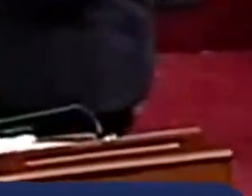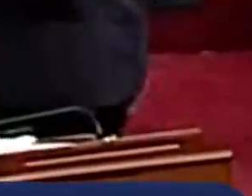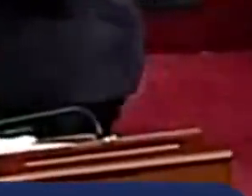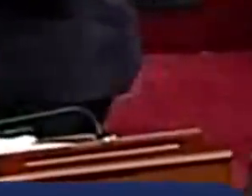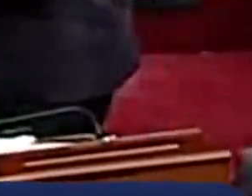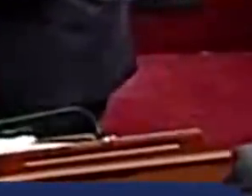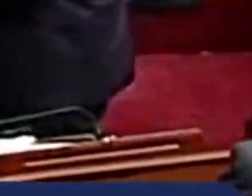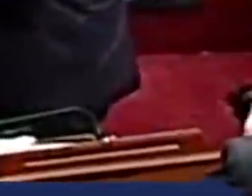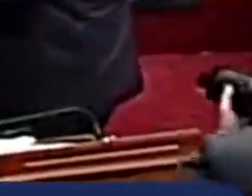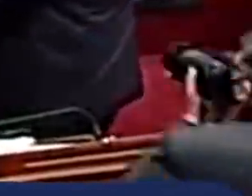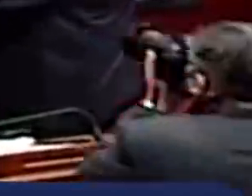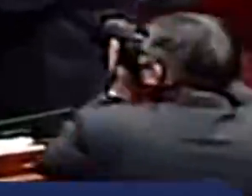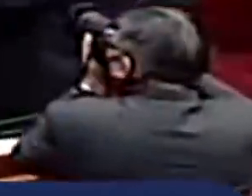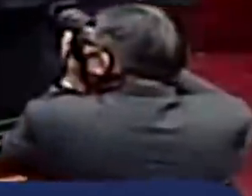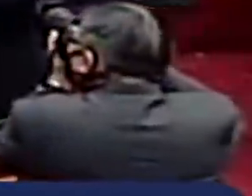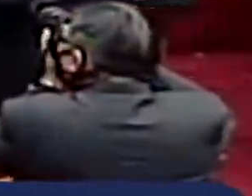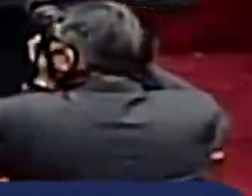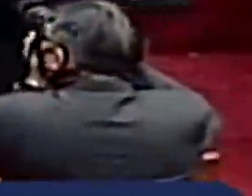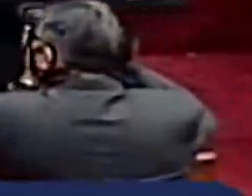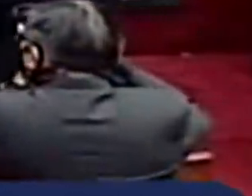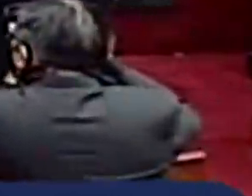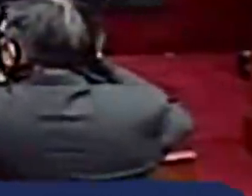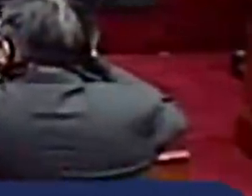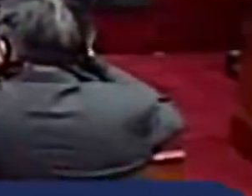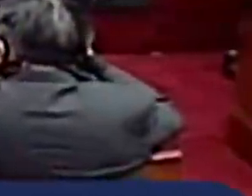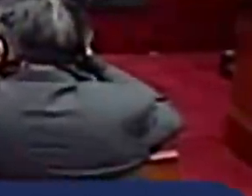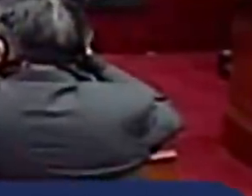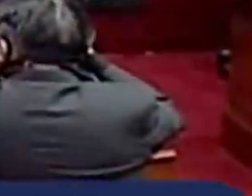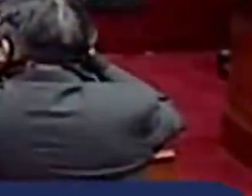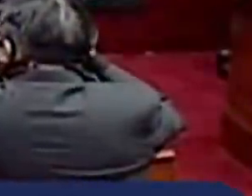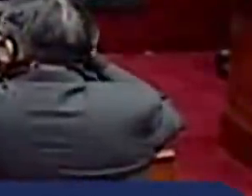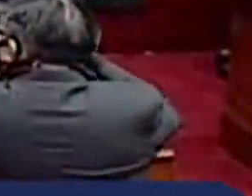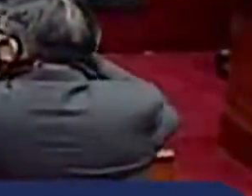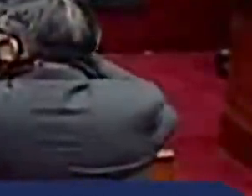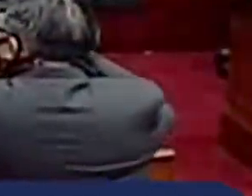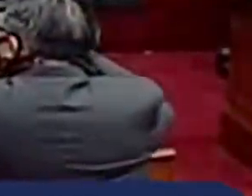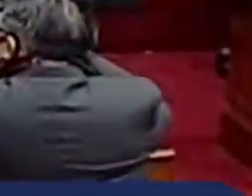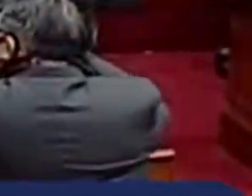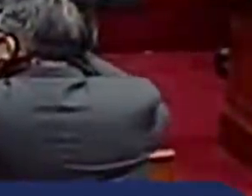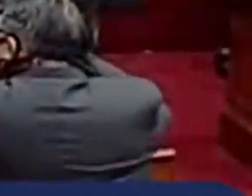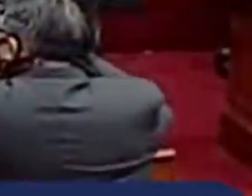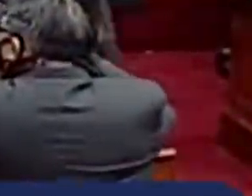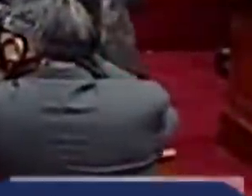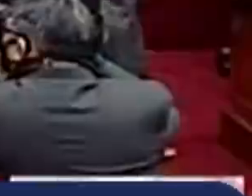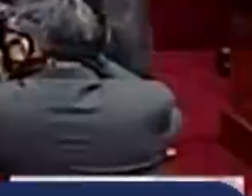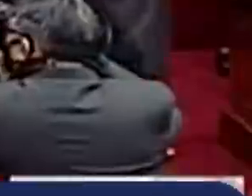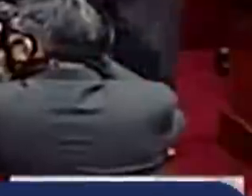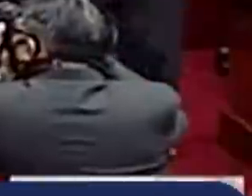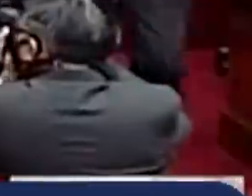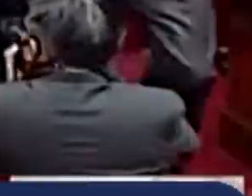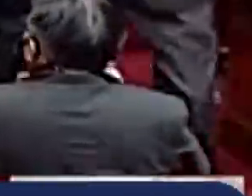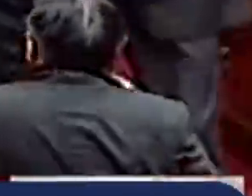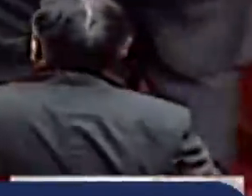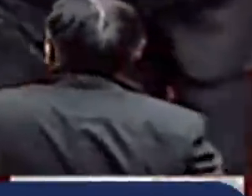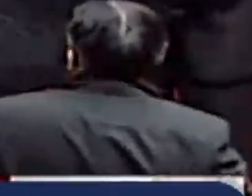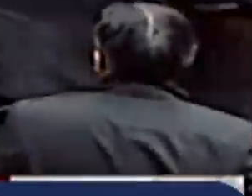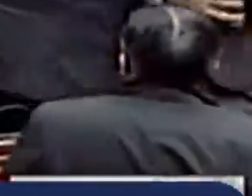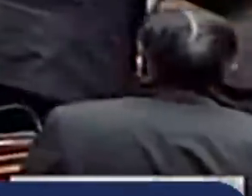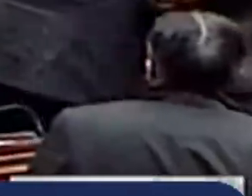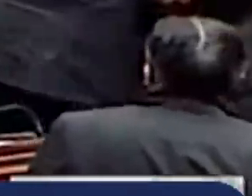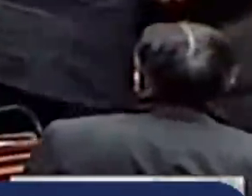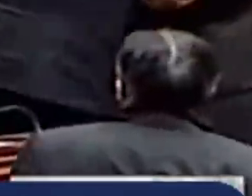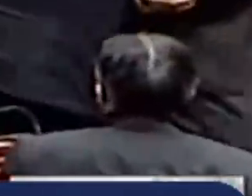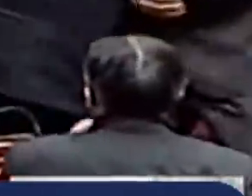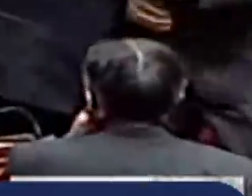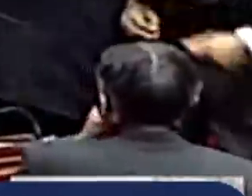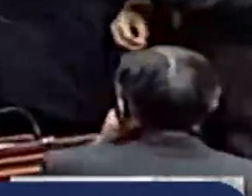Muy bien, señores. Entonces, la lista 2 ganadora en esta elección de la mesa directiva del Congreso de la República. Reiteramos,